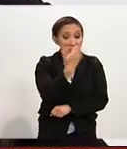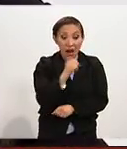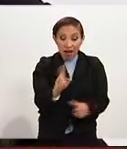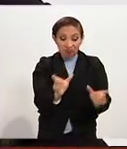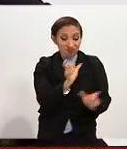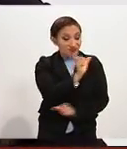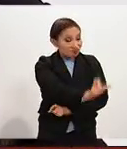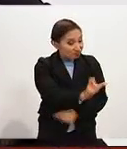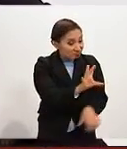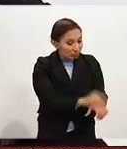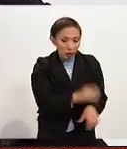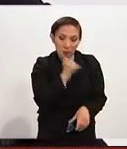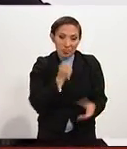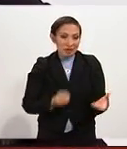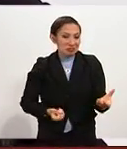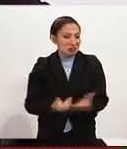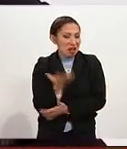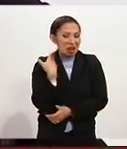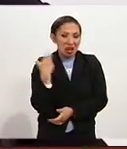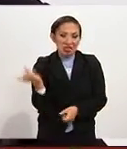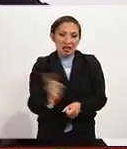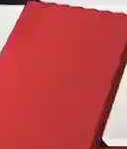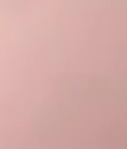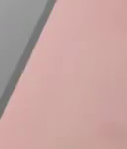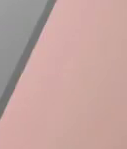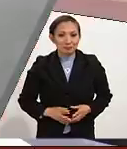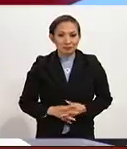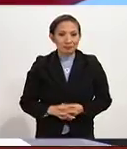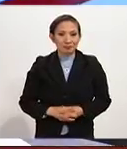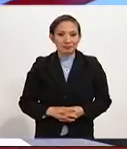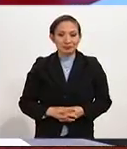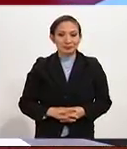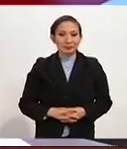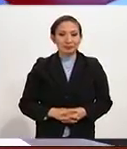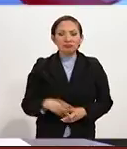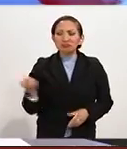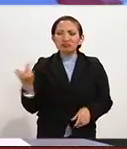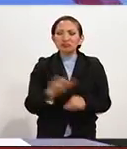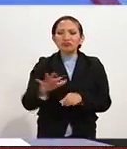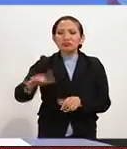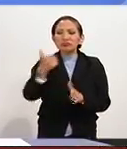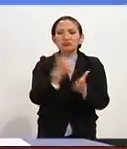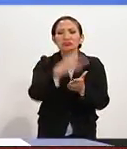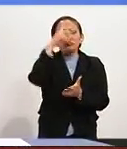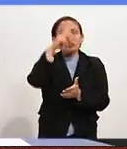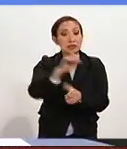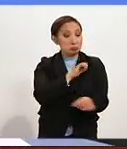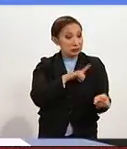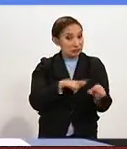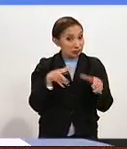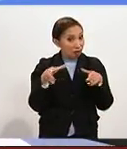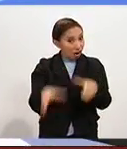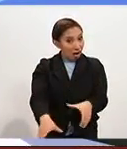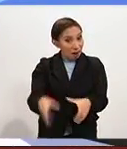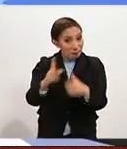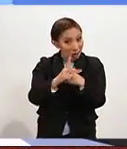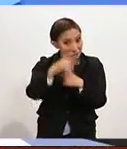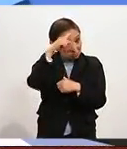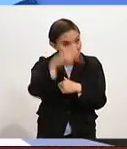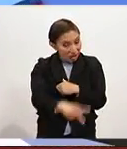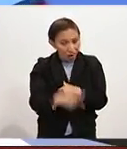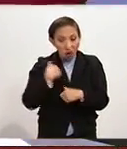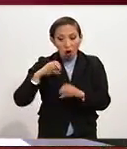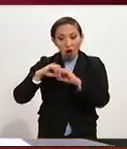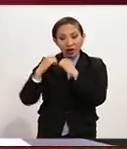esta verificación no podrán circular de manera diaria. Esto que está pasando en la Ciudad de México no es exclusivo de nuestro país.